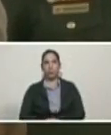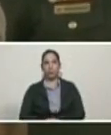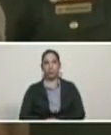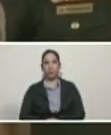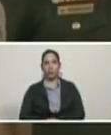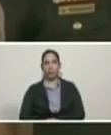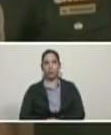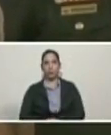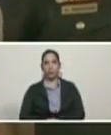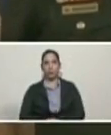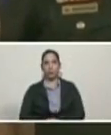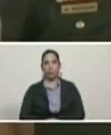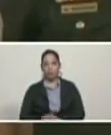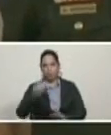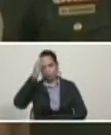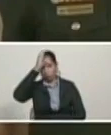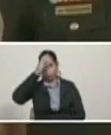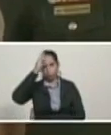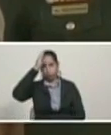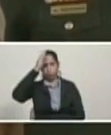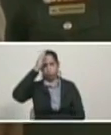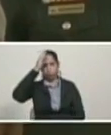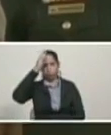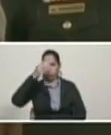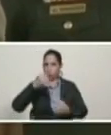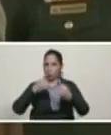Chávez. Su energía, su capacidad.